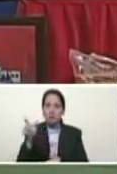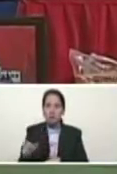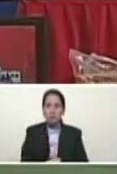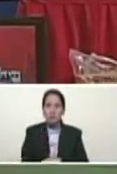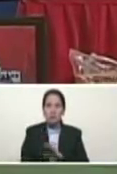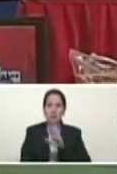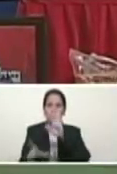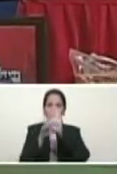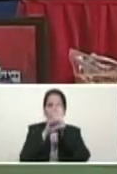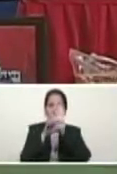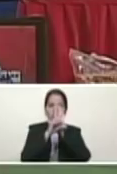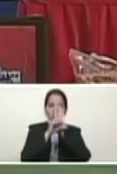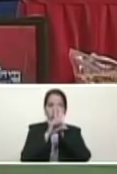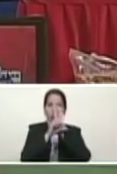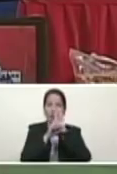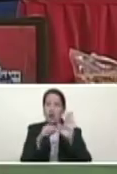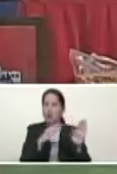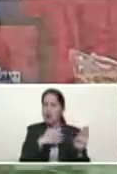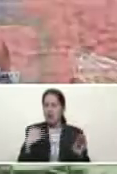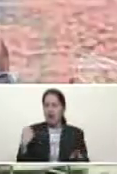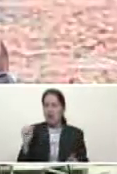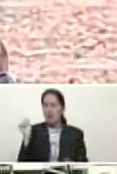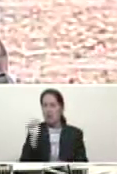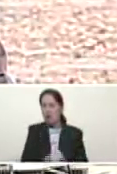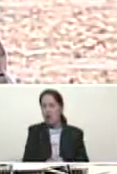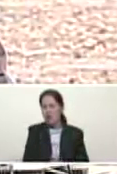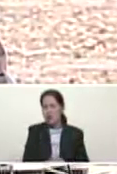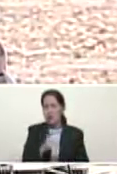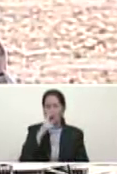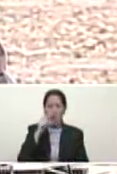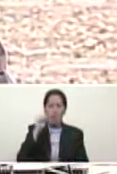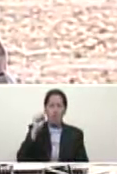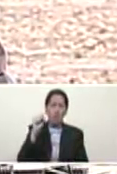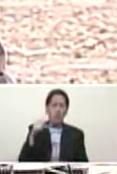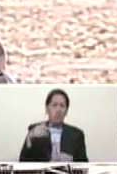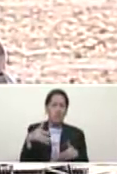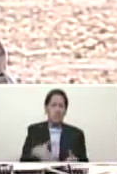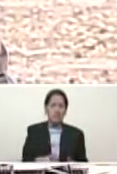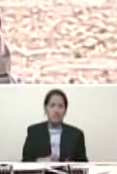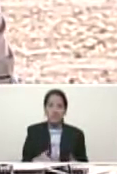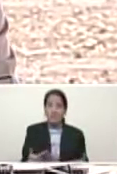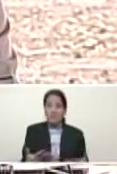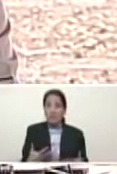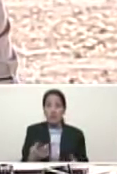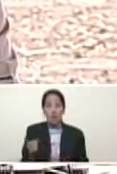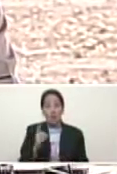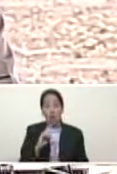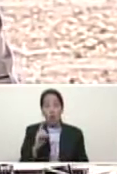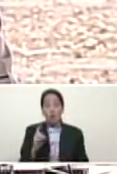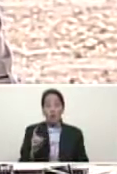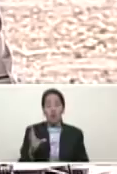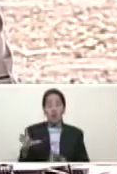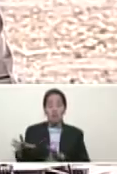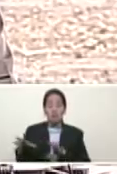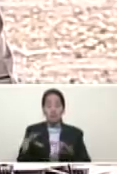porque ellos quieren derrocar a Maduro, dicen ellos. No, ellos quieren colonizar a Venezuela.